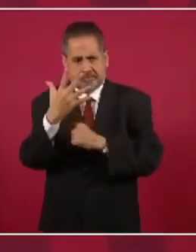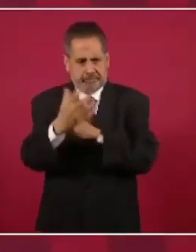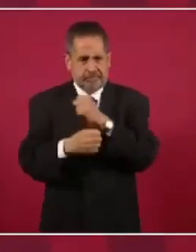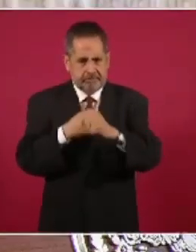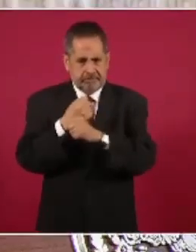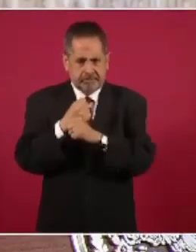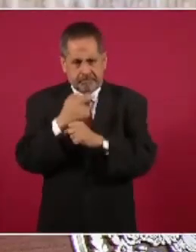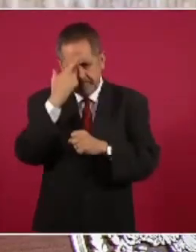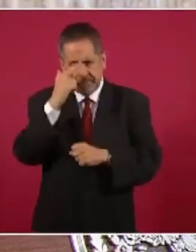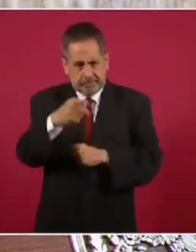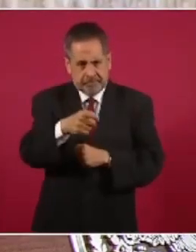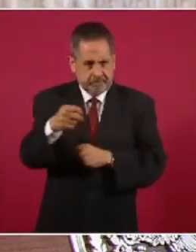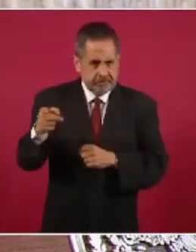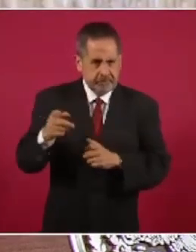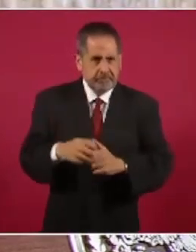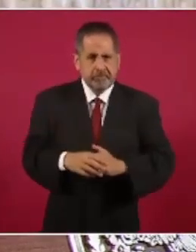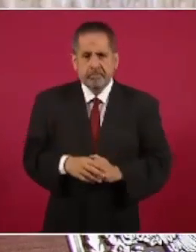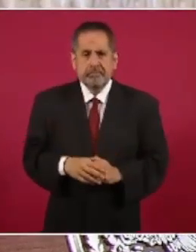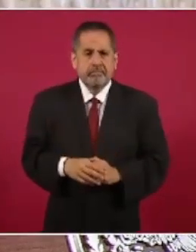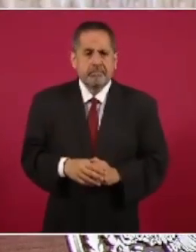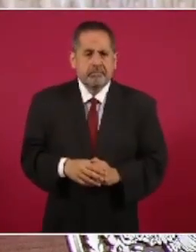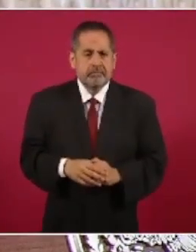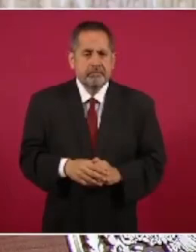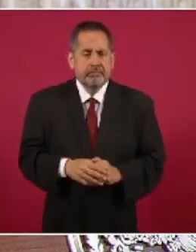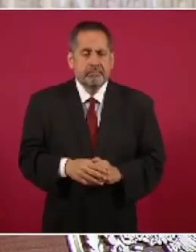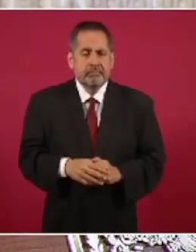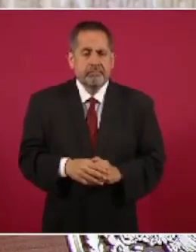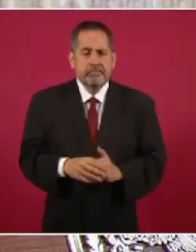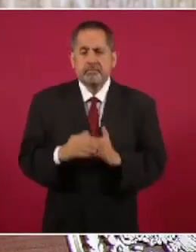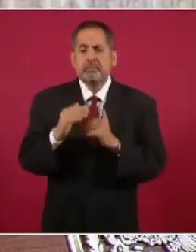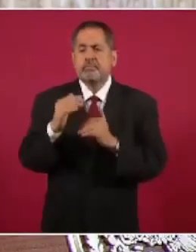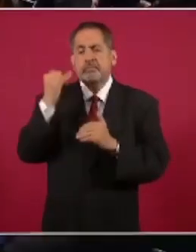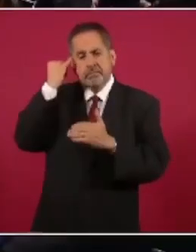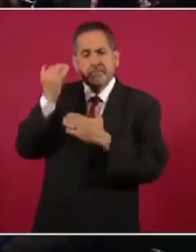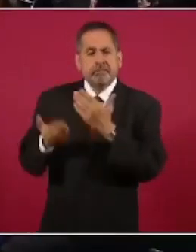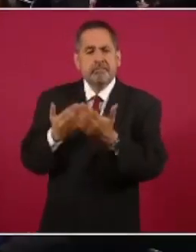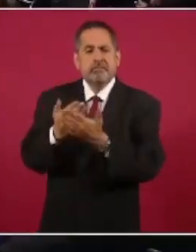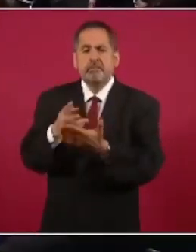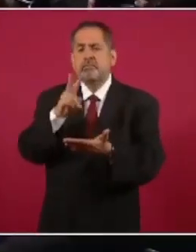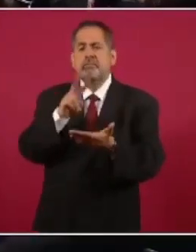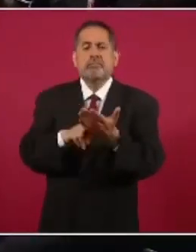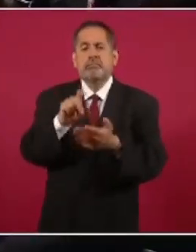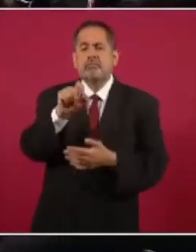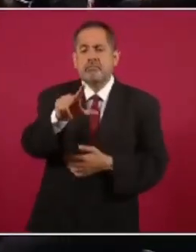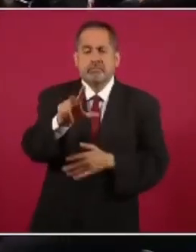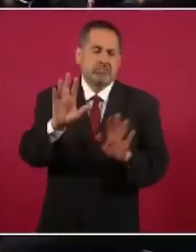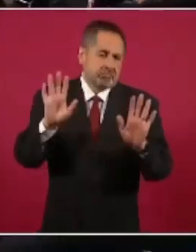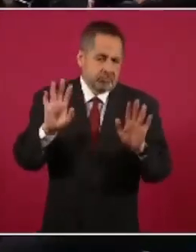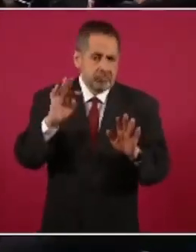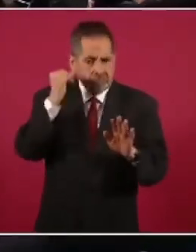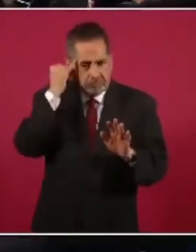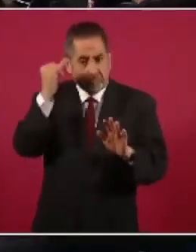Al 2028. 2028 es la propuesta. 2028. Uh-huh. Bueno, pues en el 27,